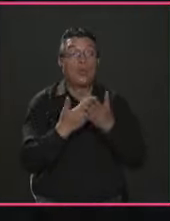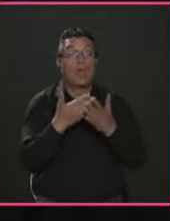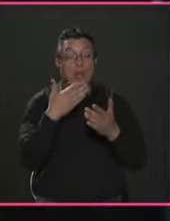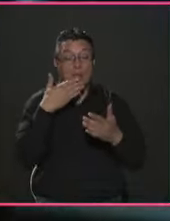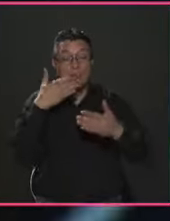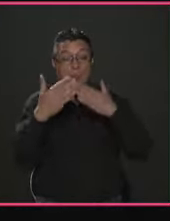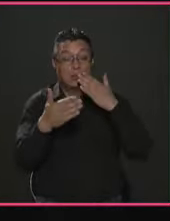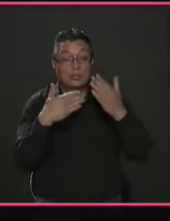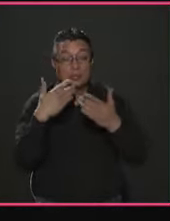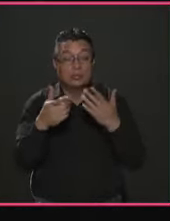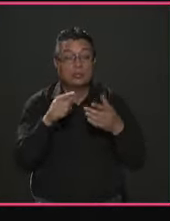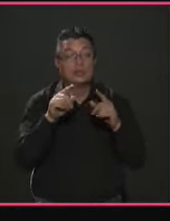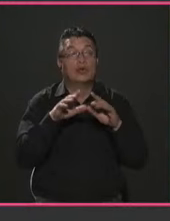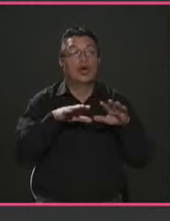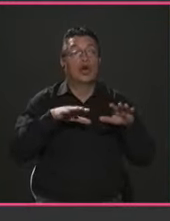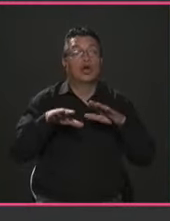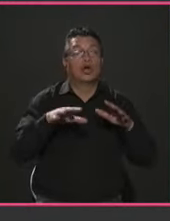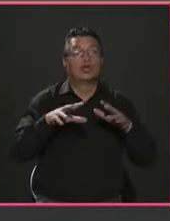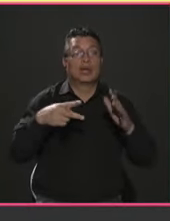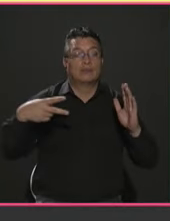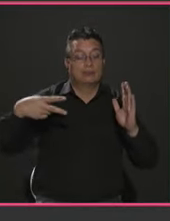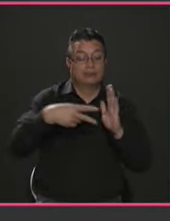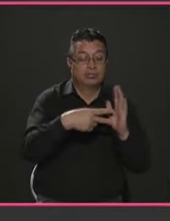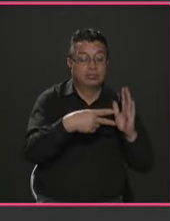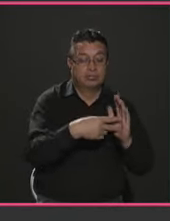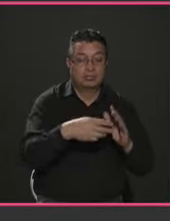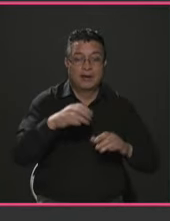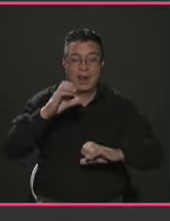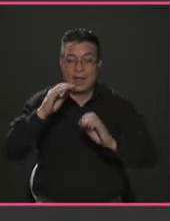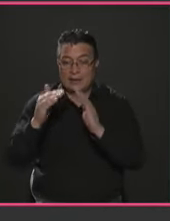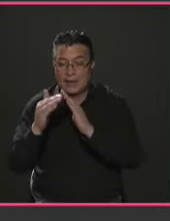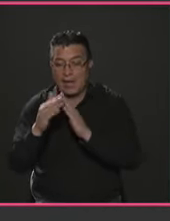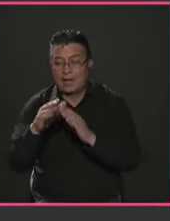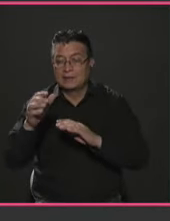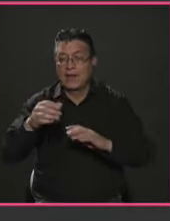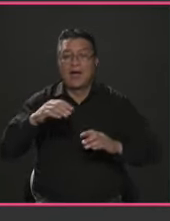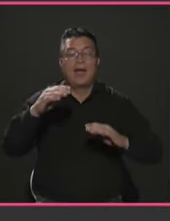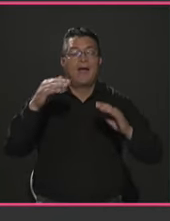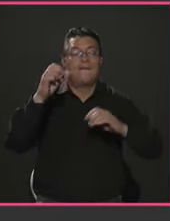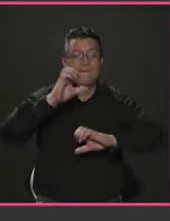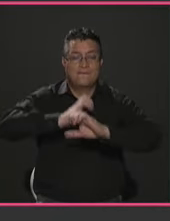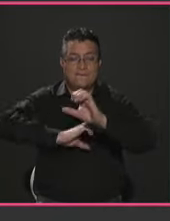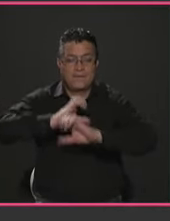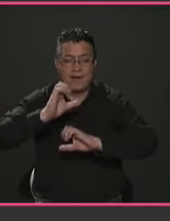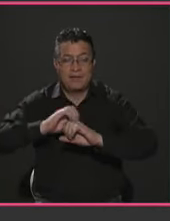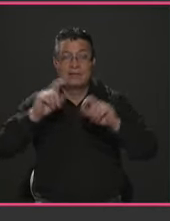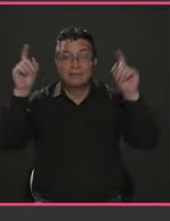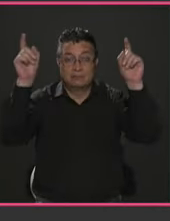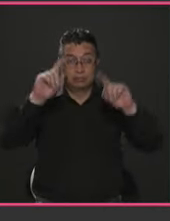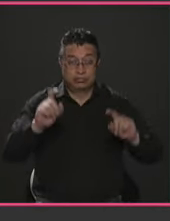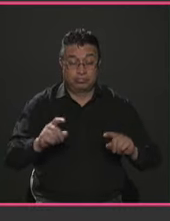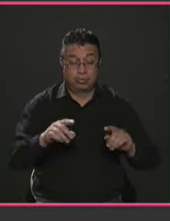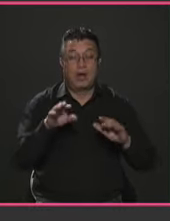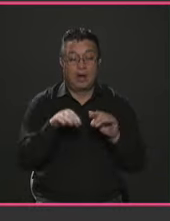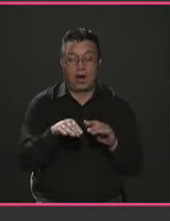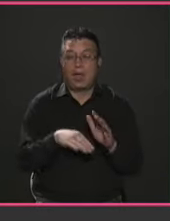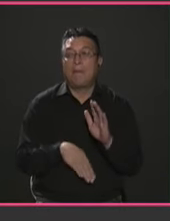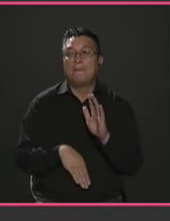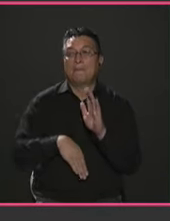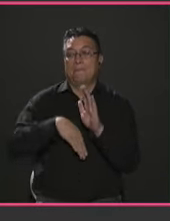las electrodom en nuestras casas en nuestras fábricas la electricidad hizo que nuestra ciudad fuera mucho